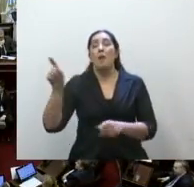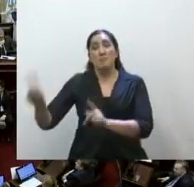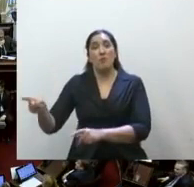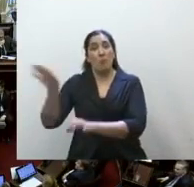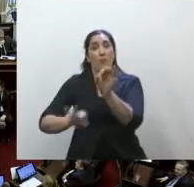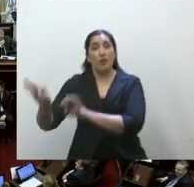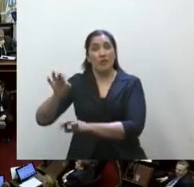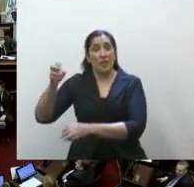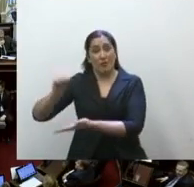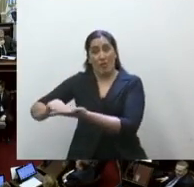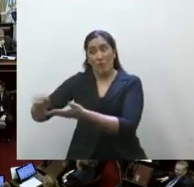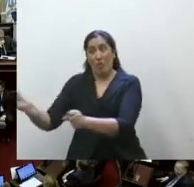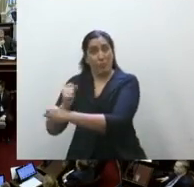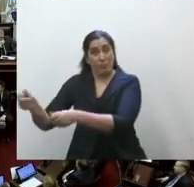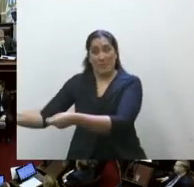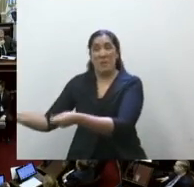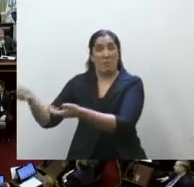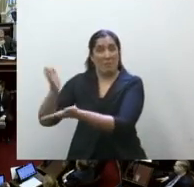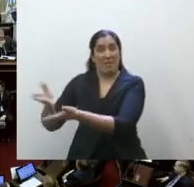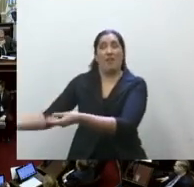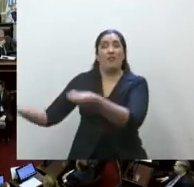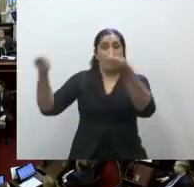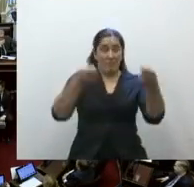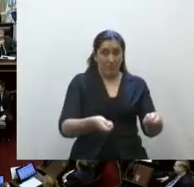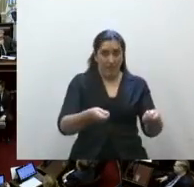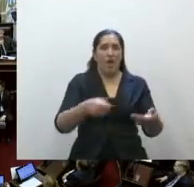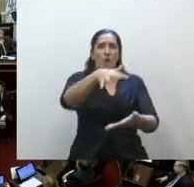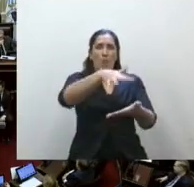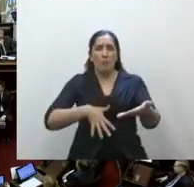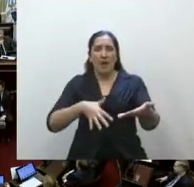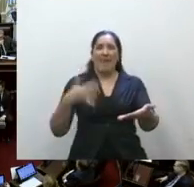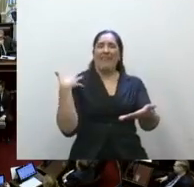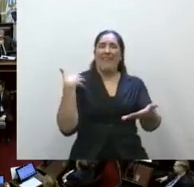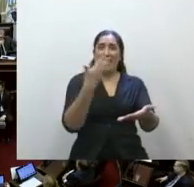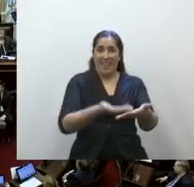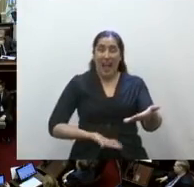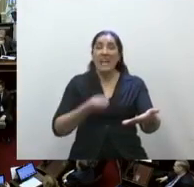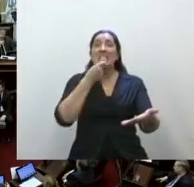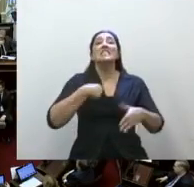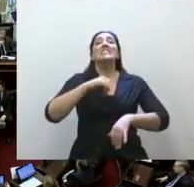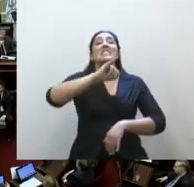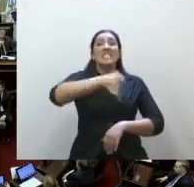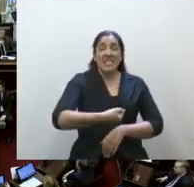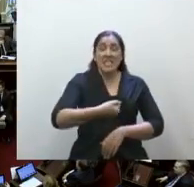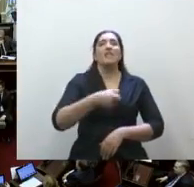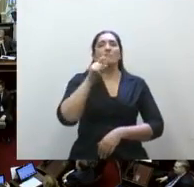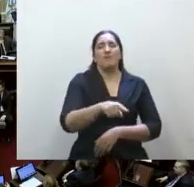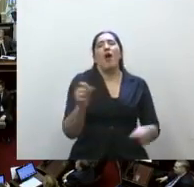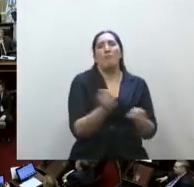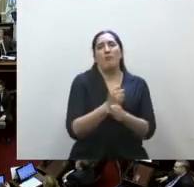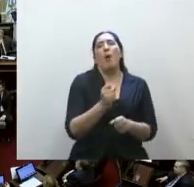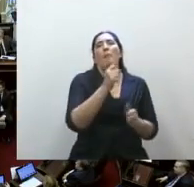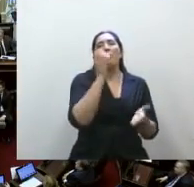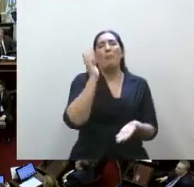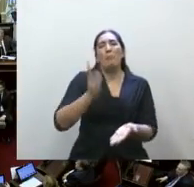que viene de diputados en general y vamos a votar sí, si aceptamos la media sanción, no,